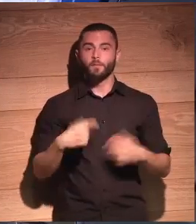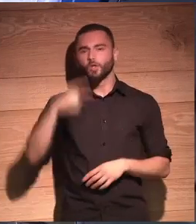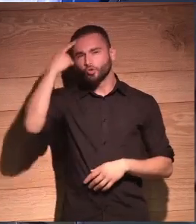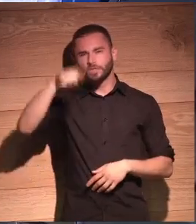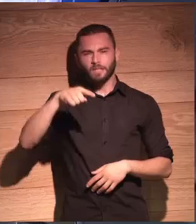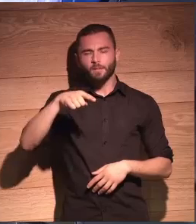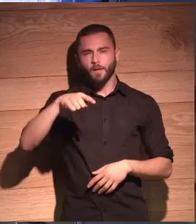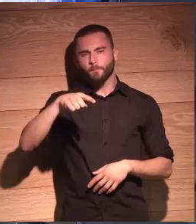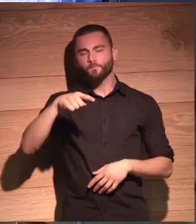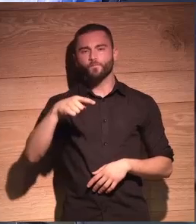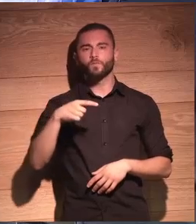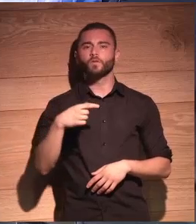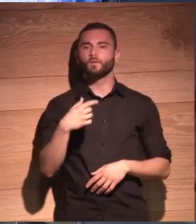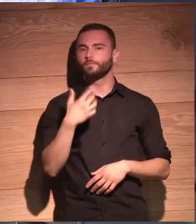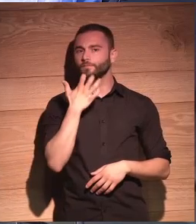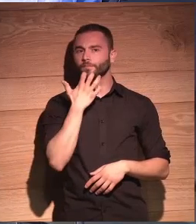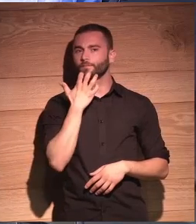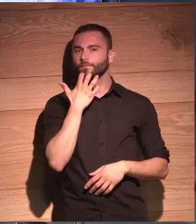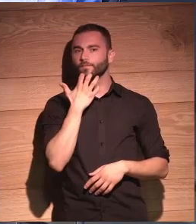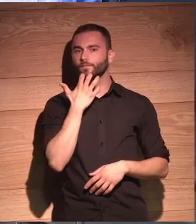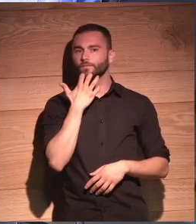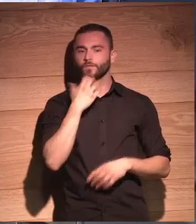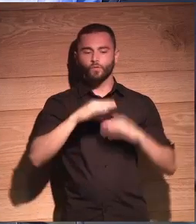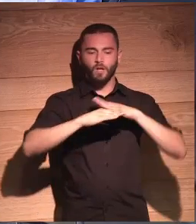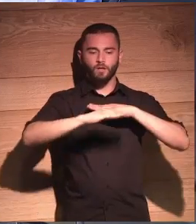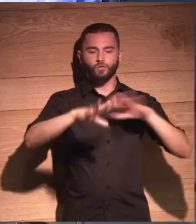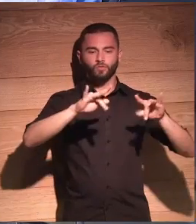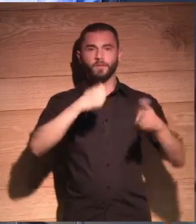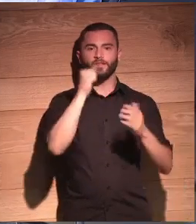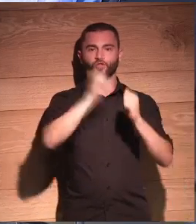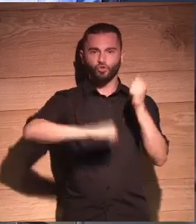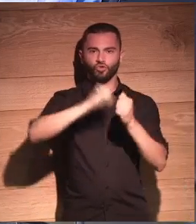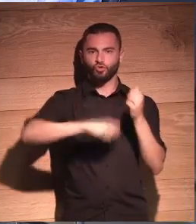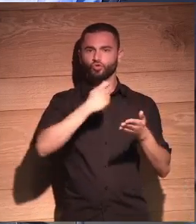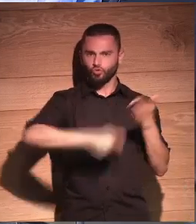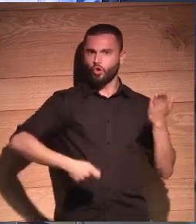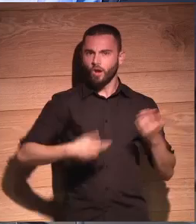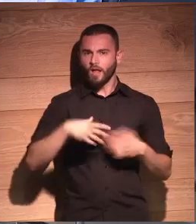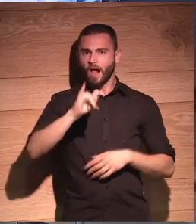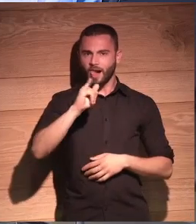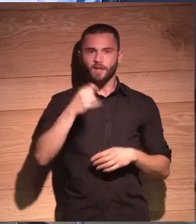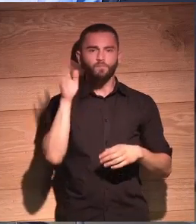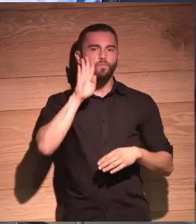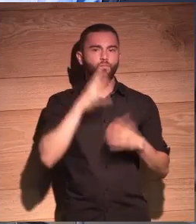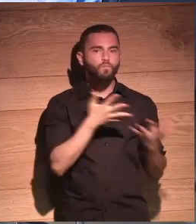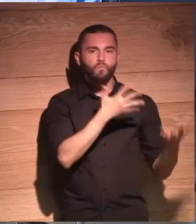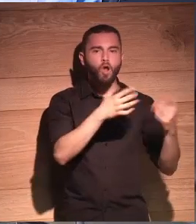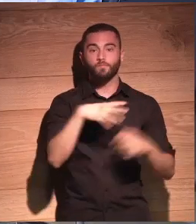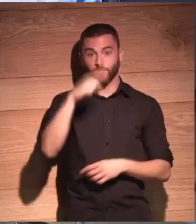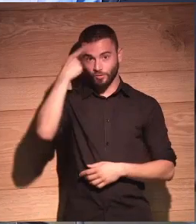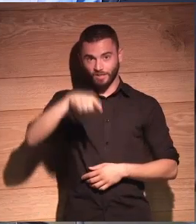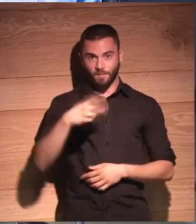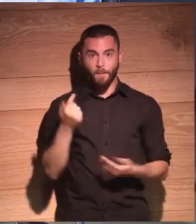sabía mucho más, se sabía que había una superficie sólida, que había polvo, pero a